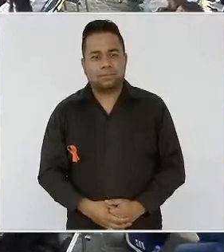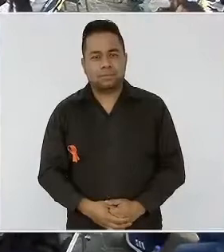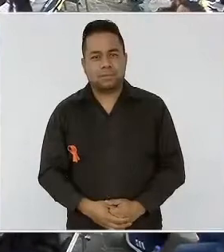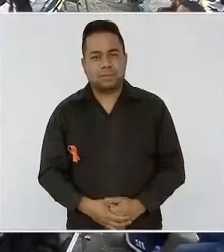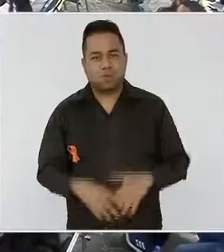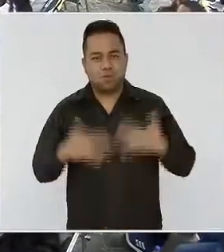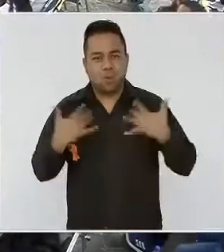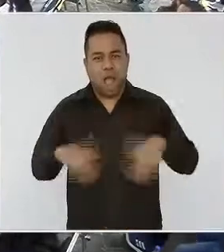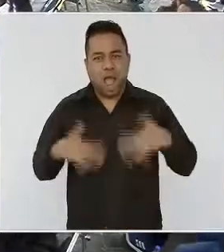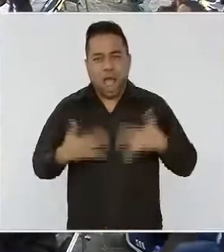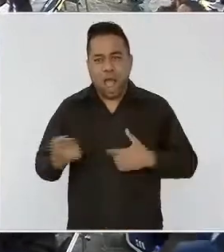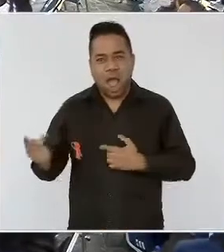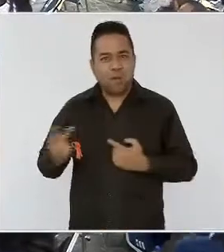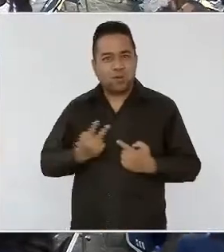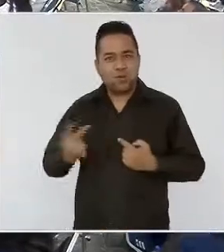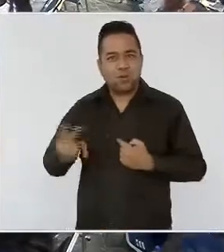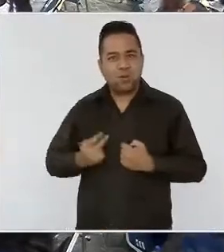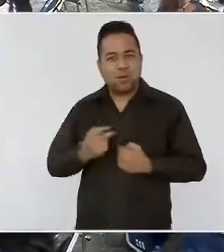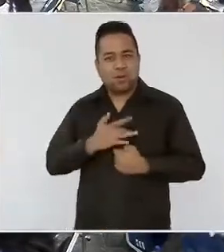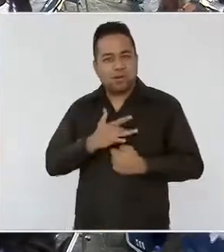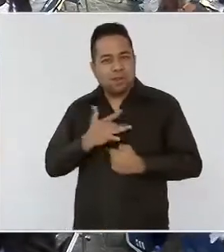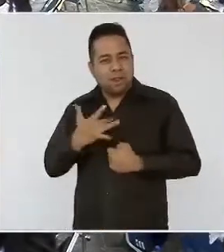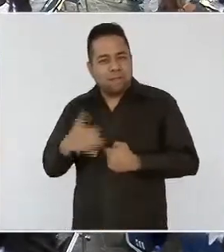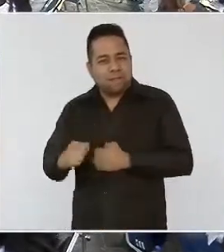Salieron chispas.